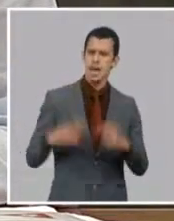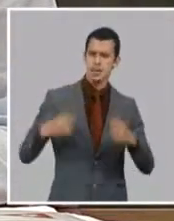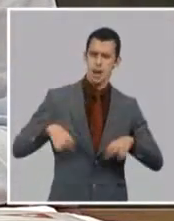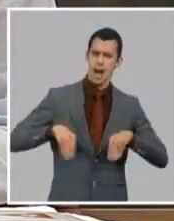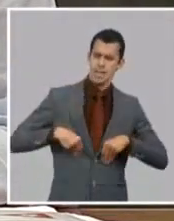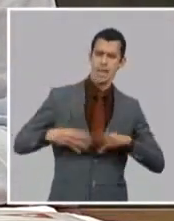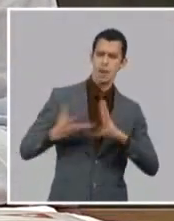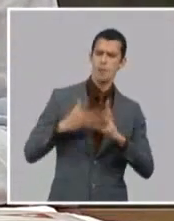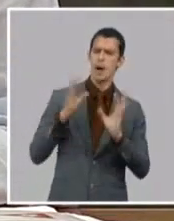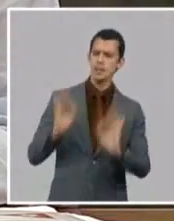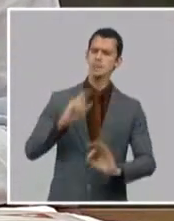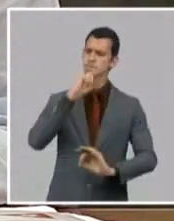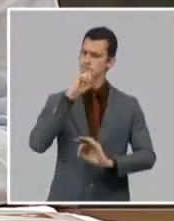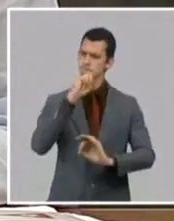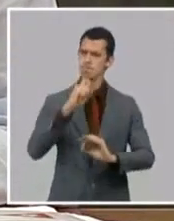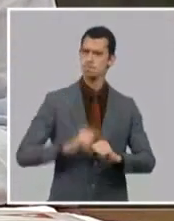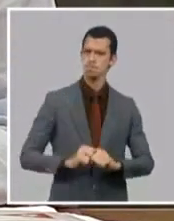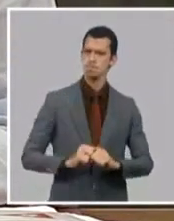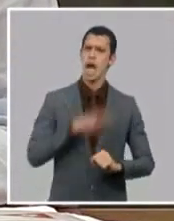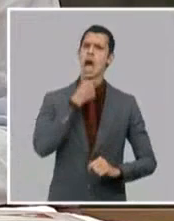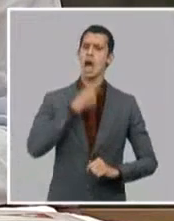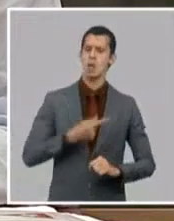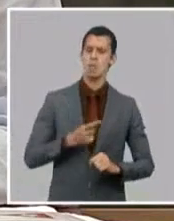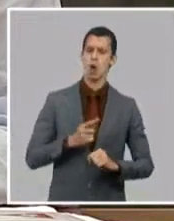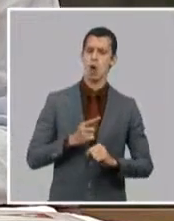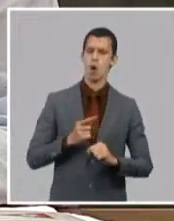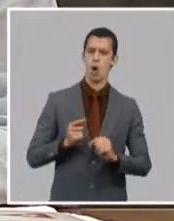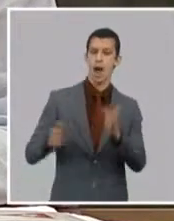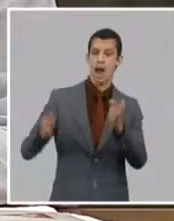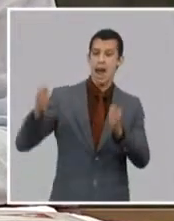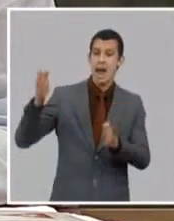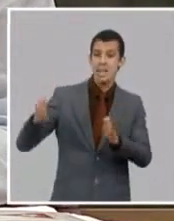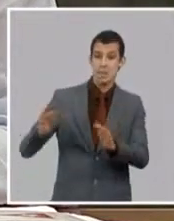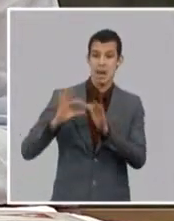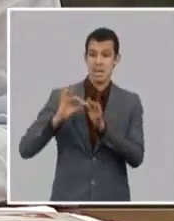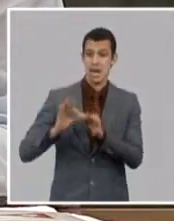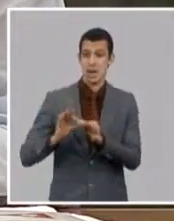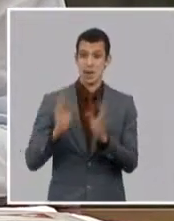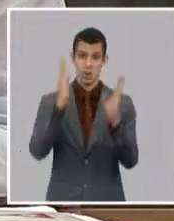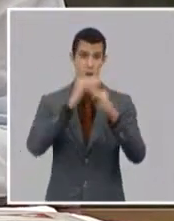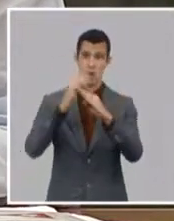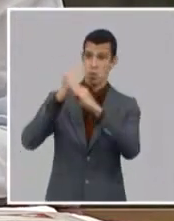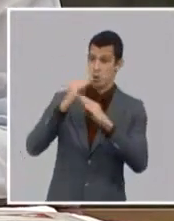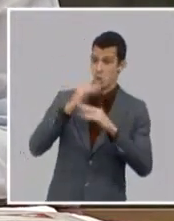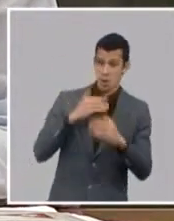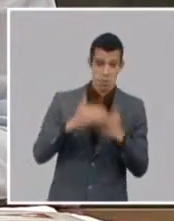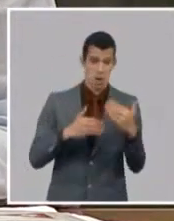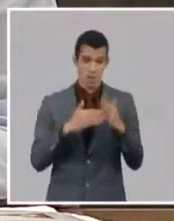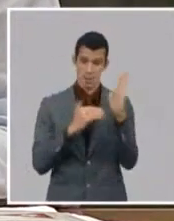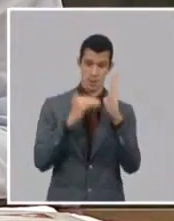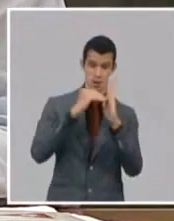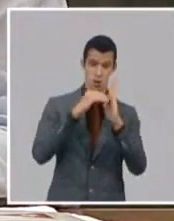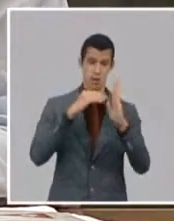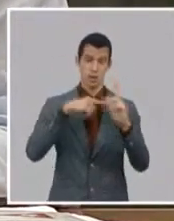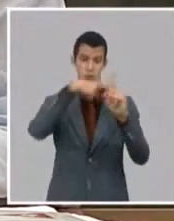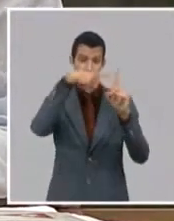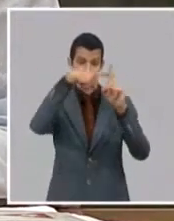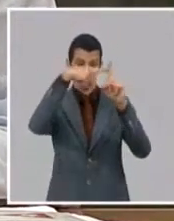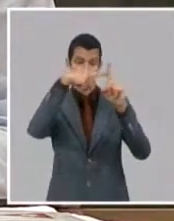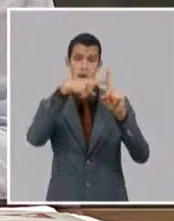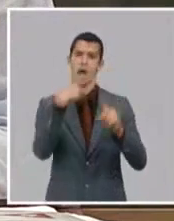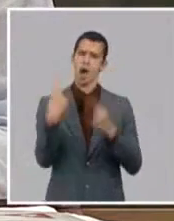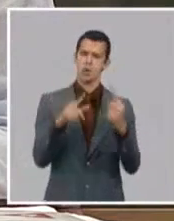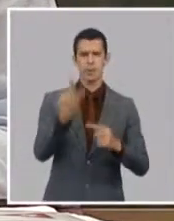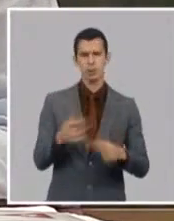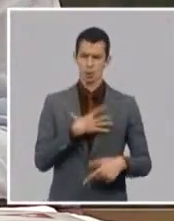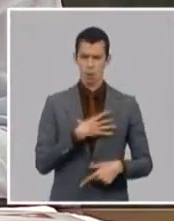difíciles, y eso es una ley de la historia, hay quienes que se confunden, hay quienes se desalientan, hay quienes se acobardan, hay